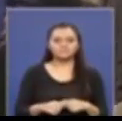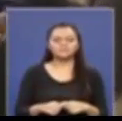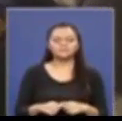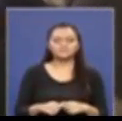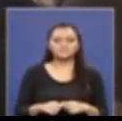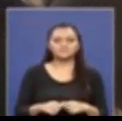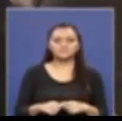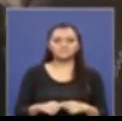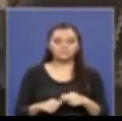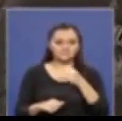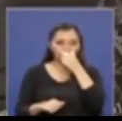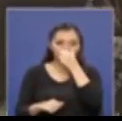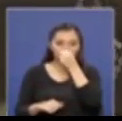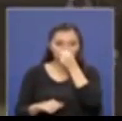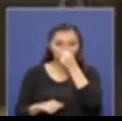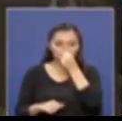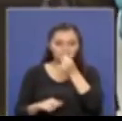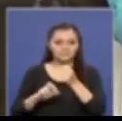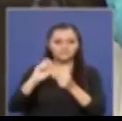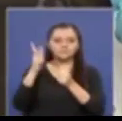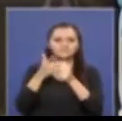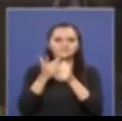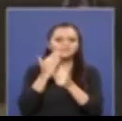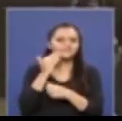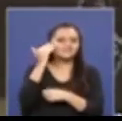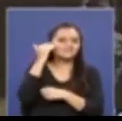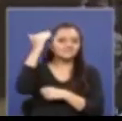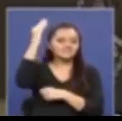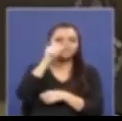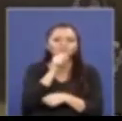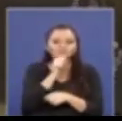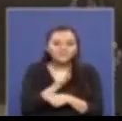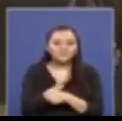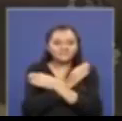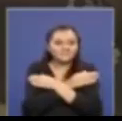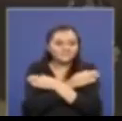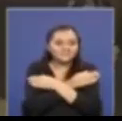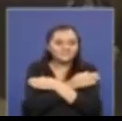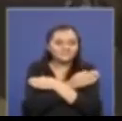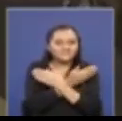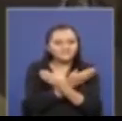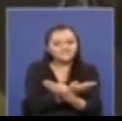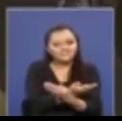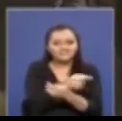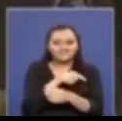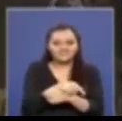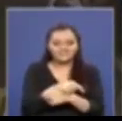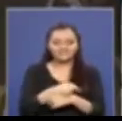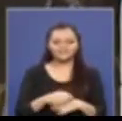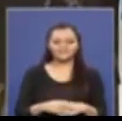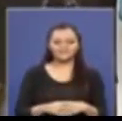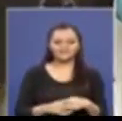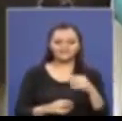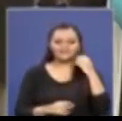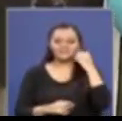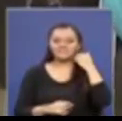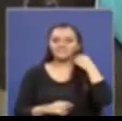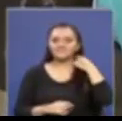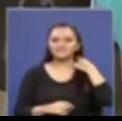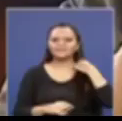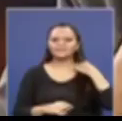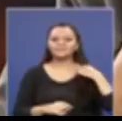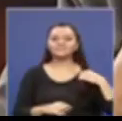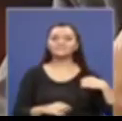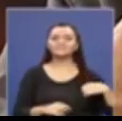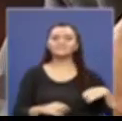Tequis. La tercera edad también está viva, la tercera edad, nuestros adultos mayores que han dado tanto por la patria. Pero a ver, usted